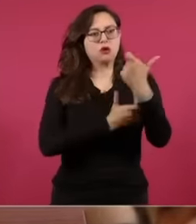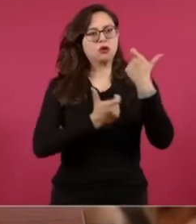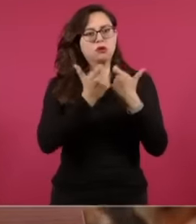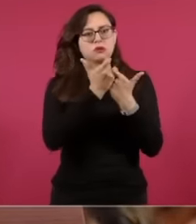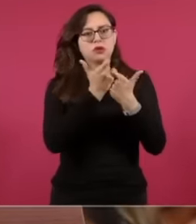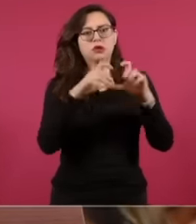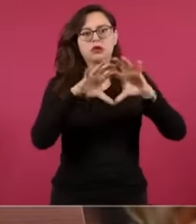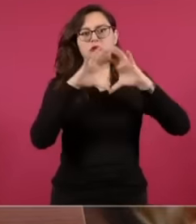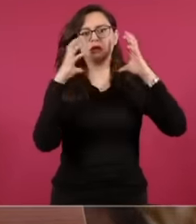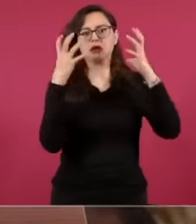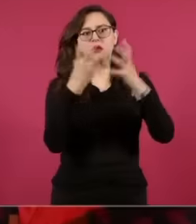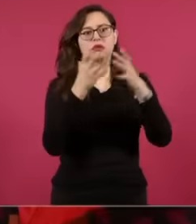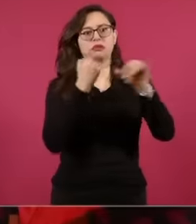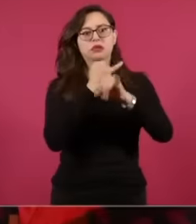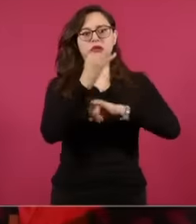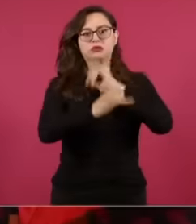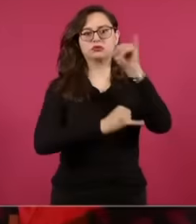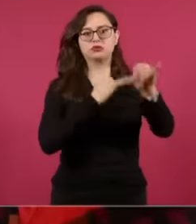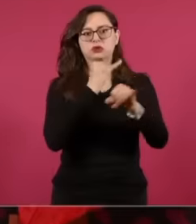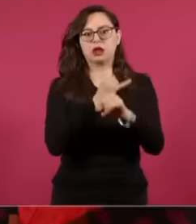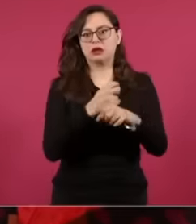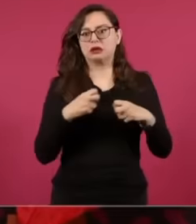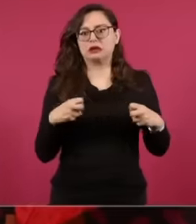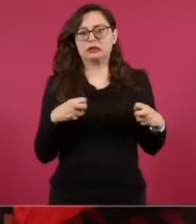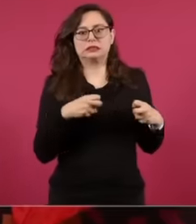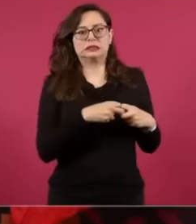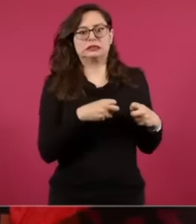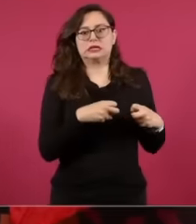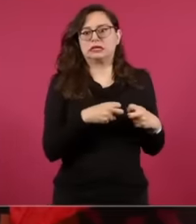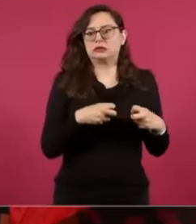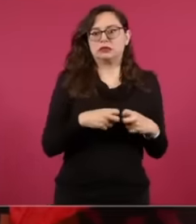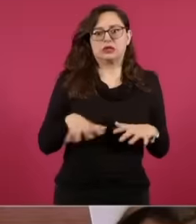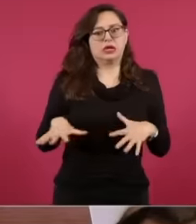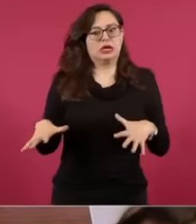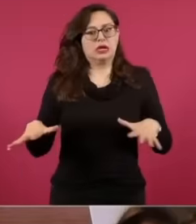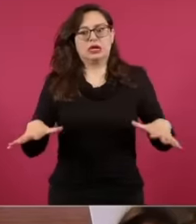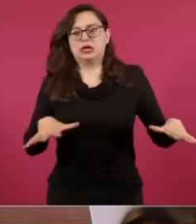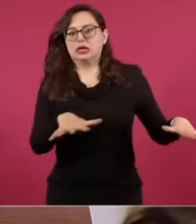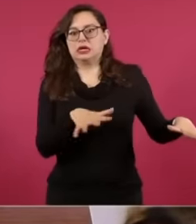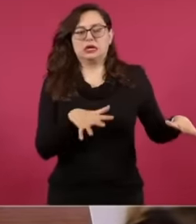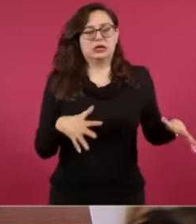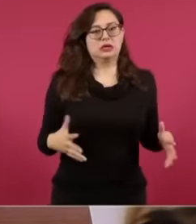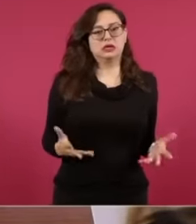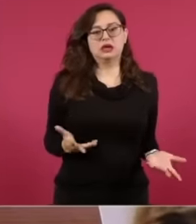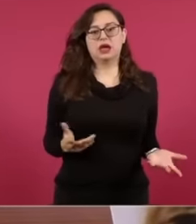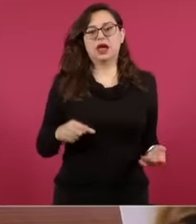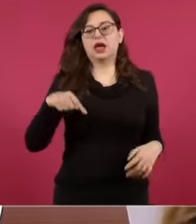intranquilidad en los mercados financieros internacionales, hay una tendencia también al